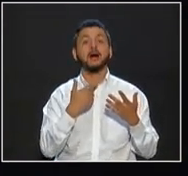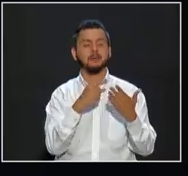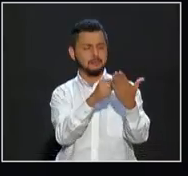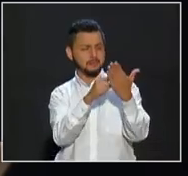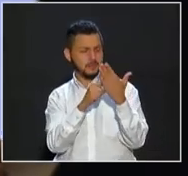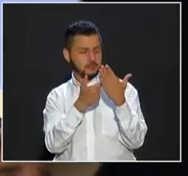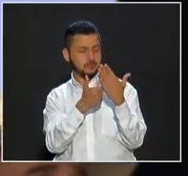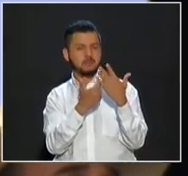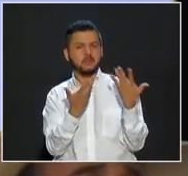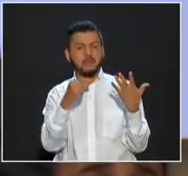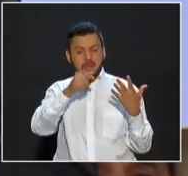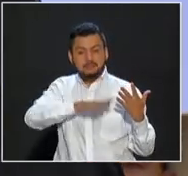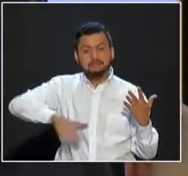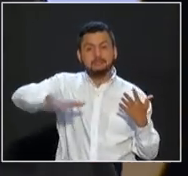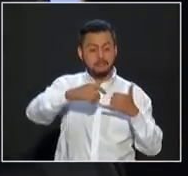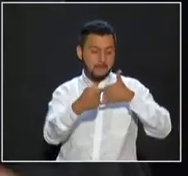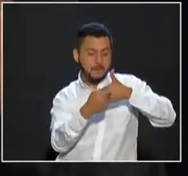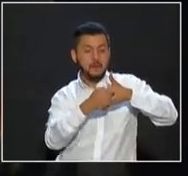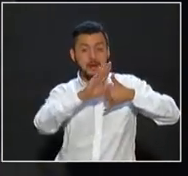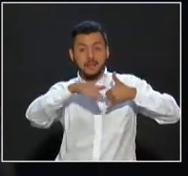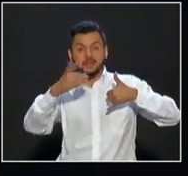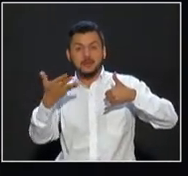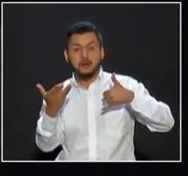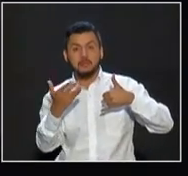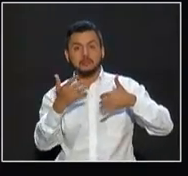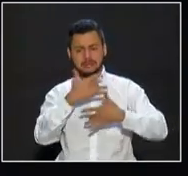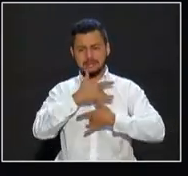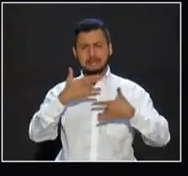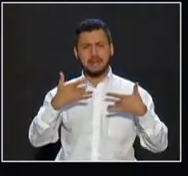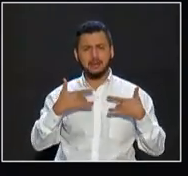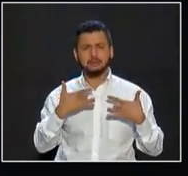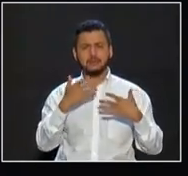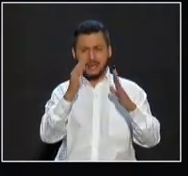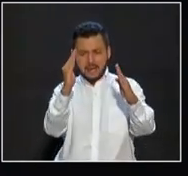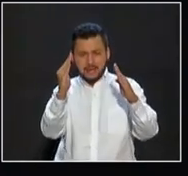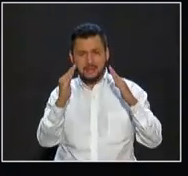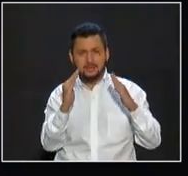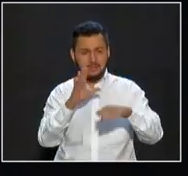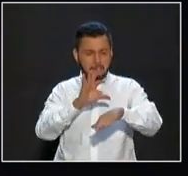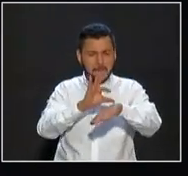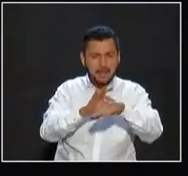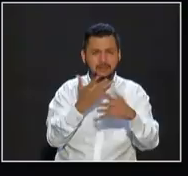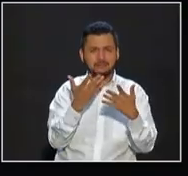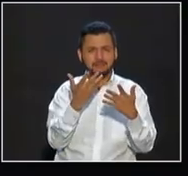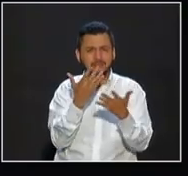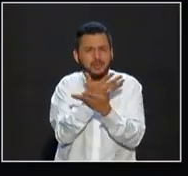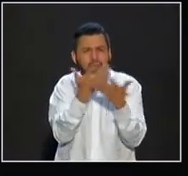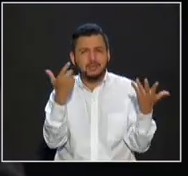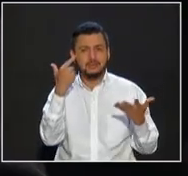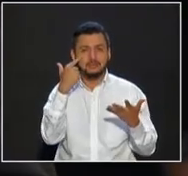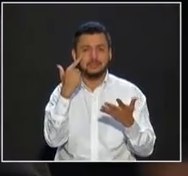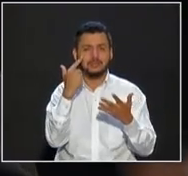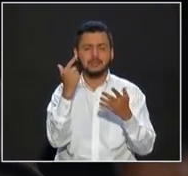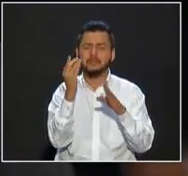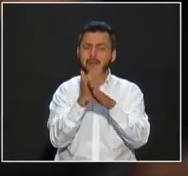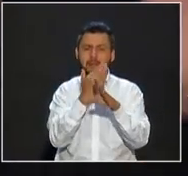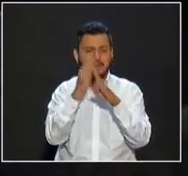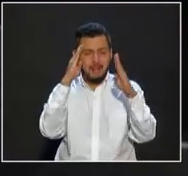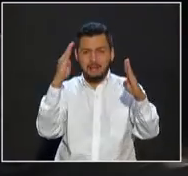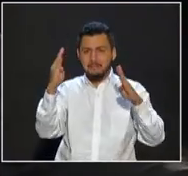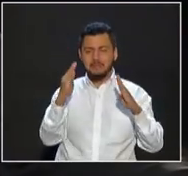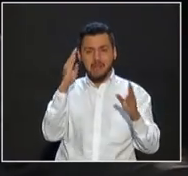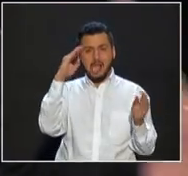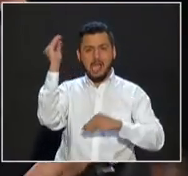los servicios públicos domiciliarios sean realmente públicos de la gente y no una fuente de enriquecimiento de